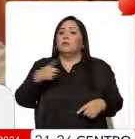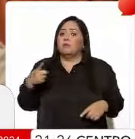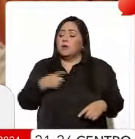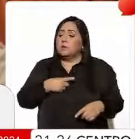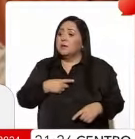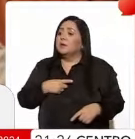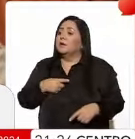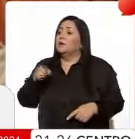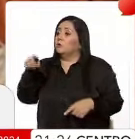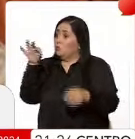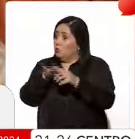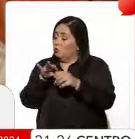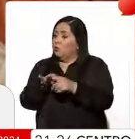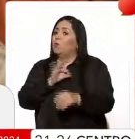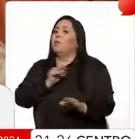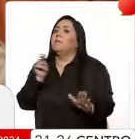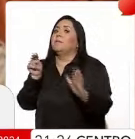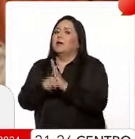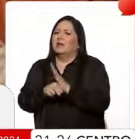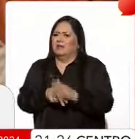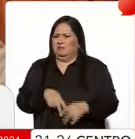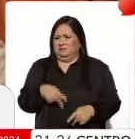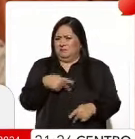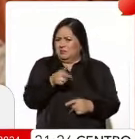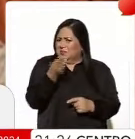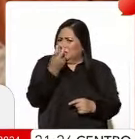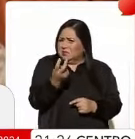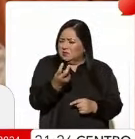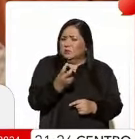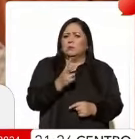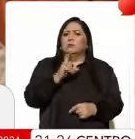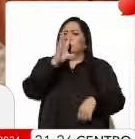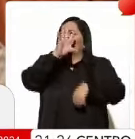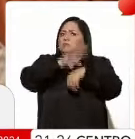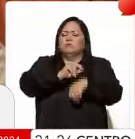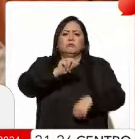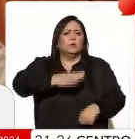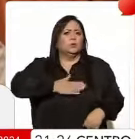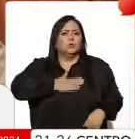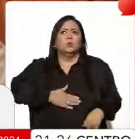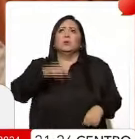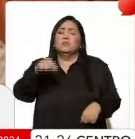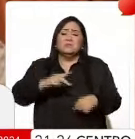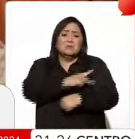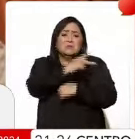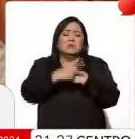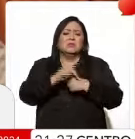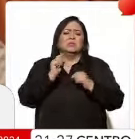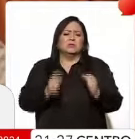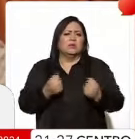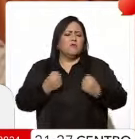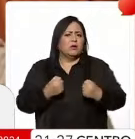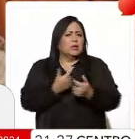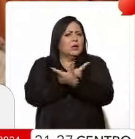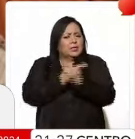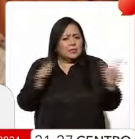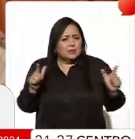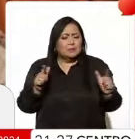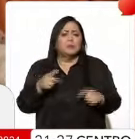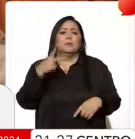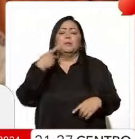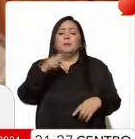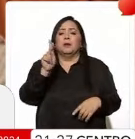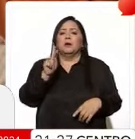a los que voten por eso. La democracia no permite eso. Somos un país fuerte, libre, pero en el cual lo